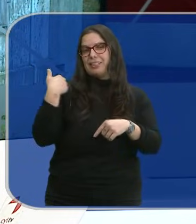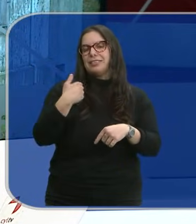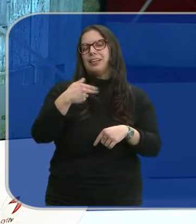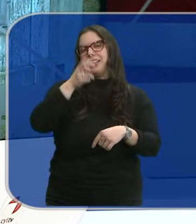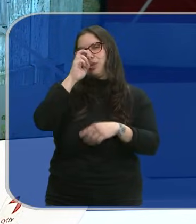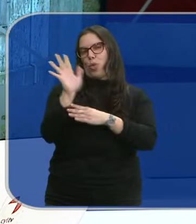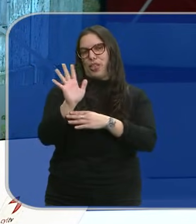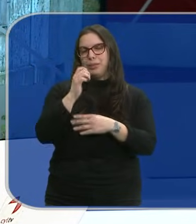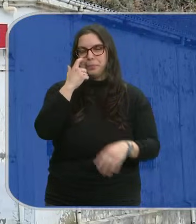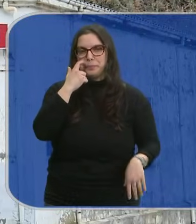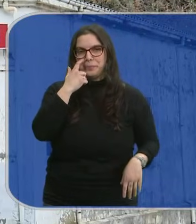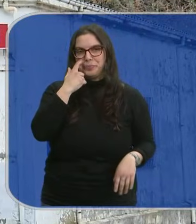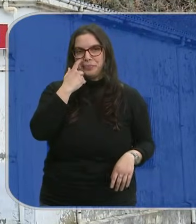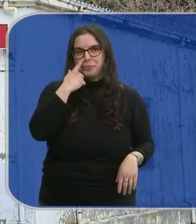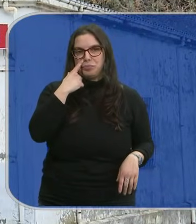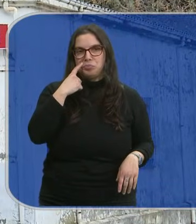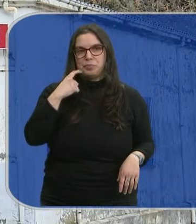localidad.